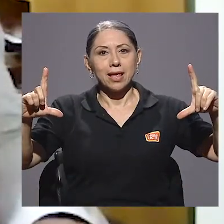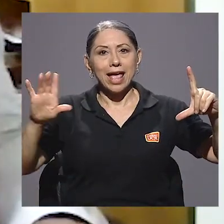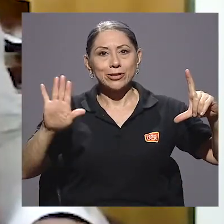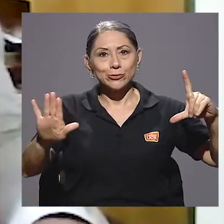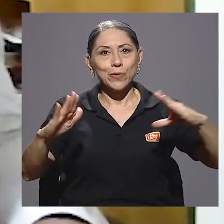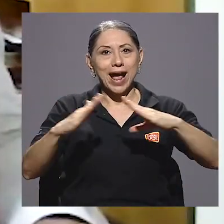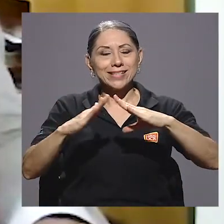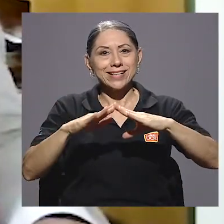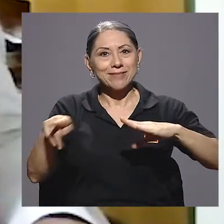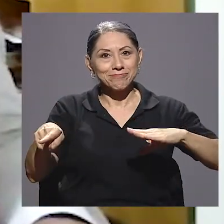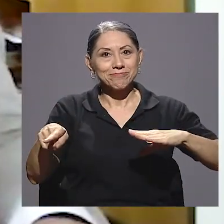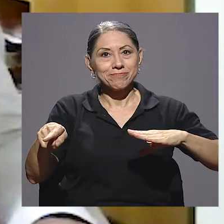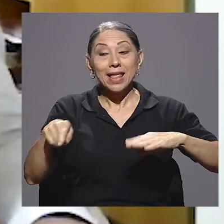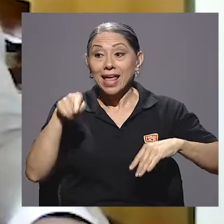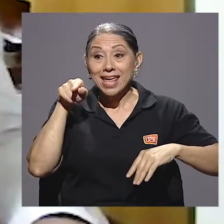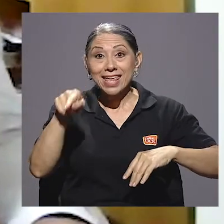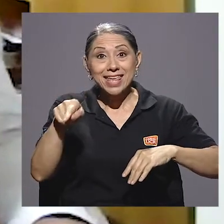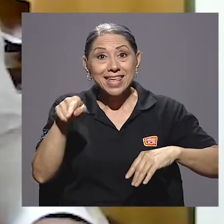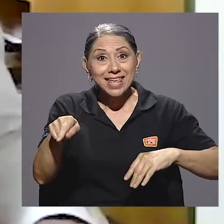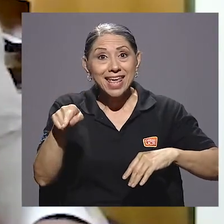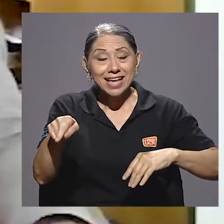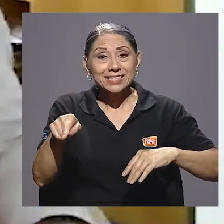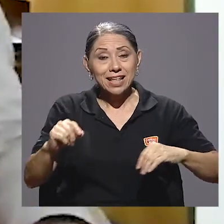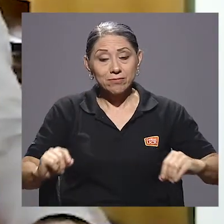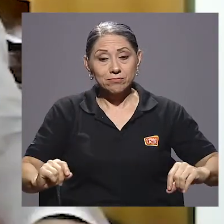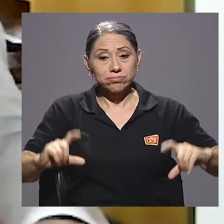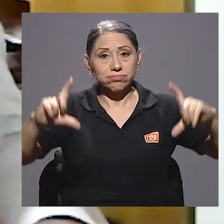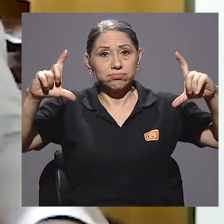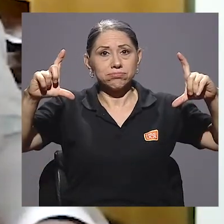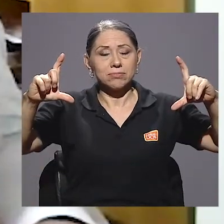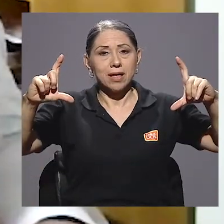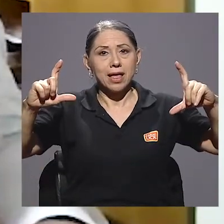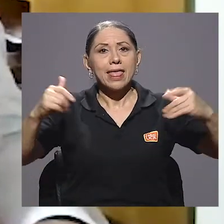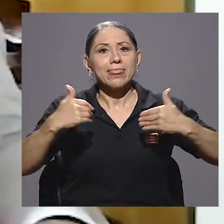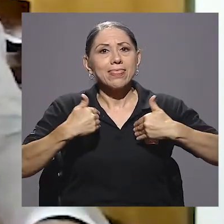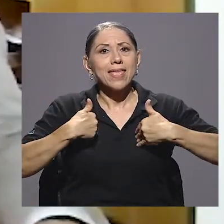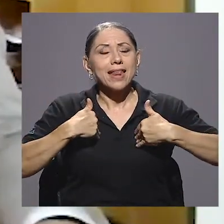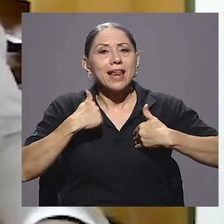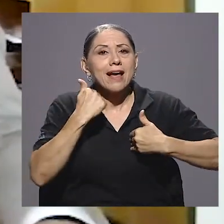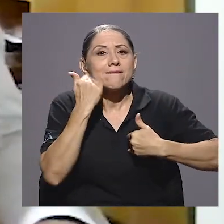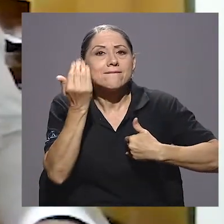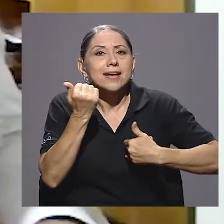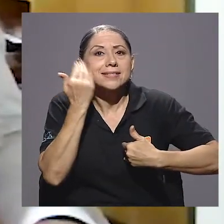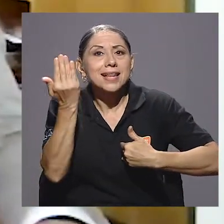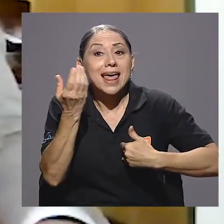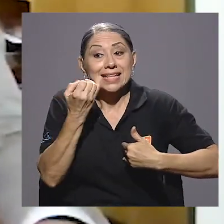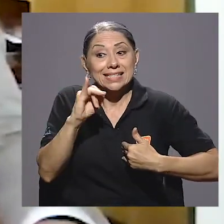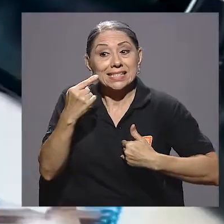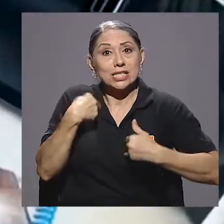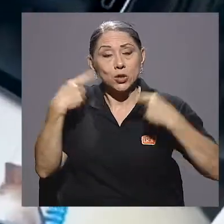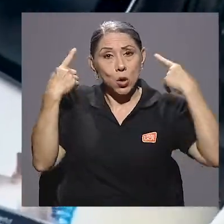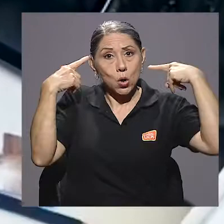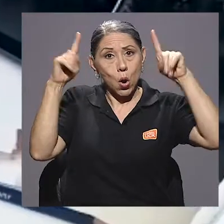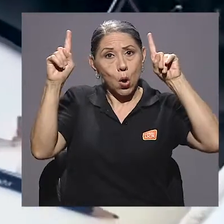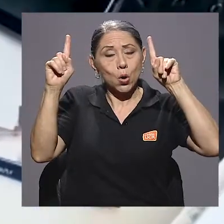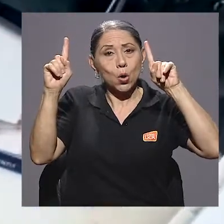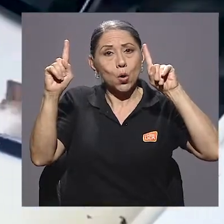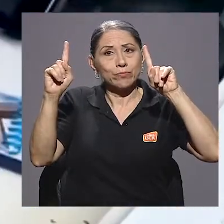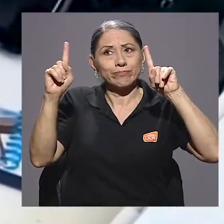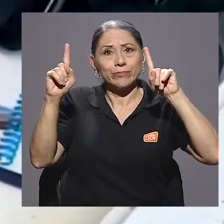y este artefacto tecnológico tiene la facilidad de que si yo